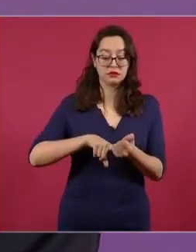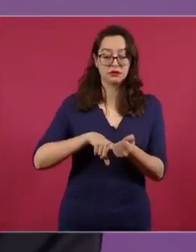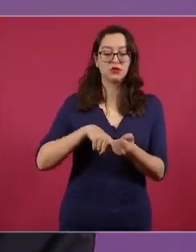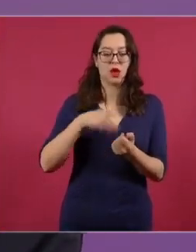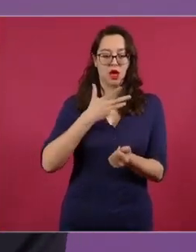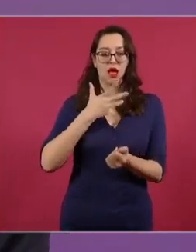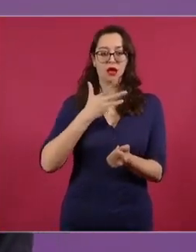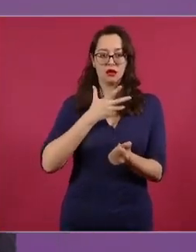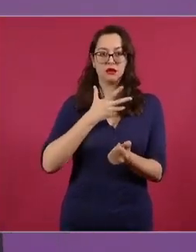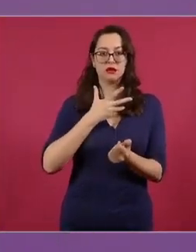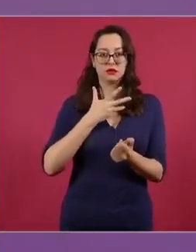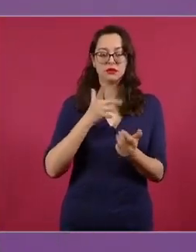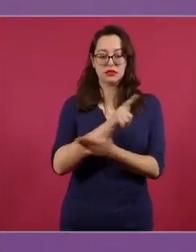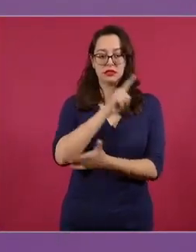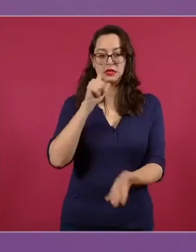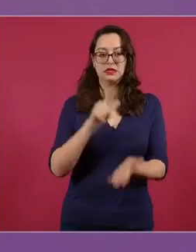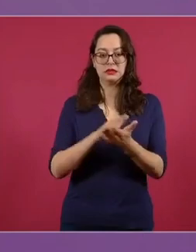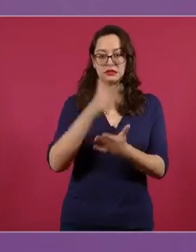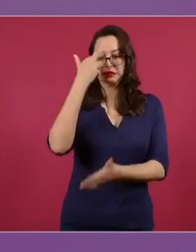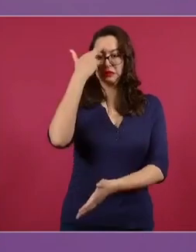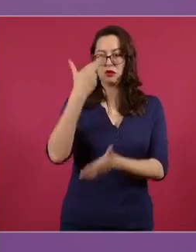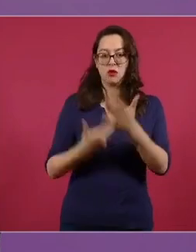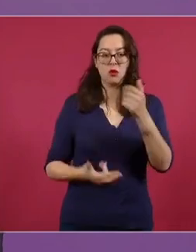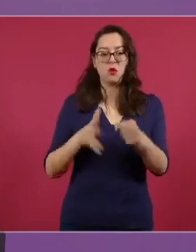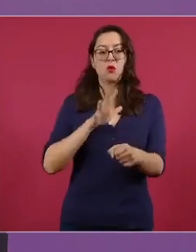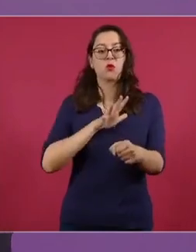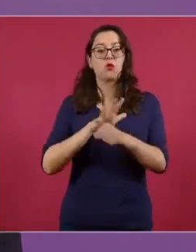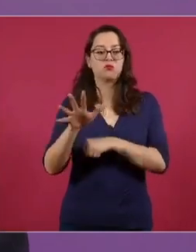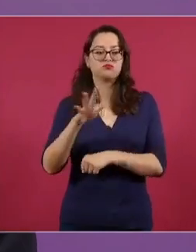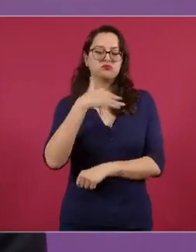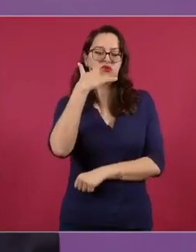recursos de procedencia ilícita, conocido como